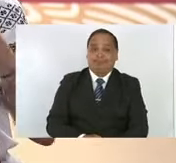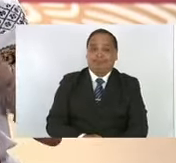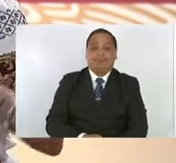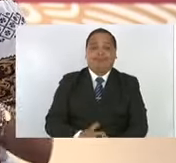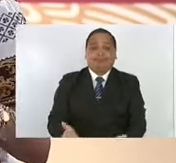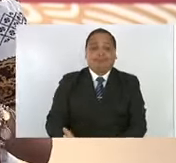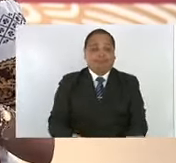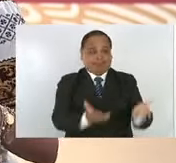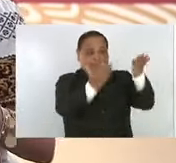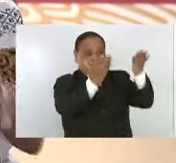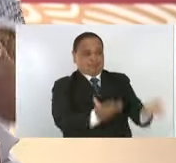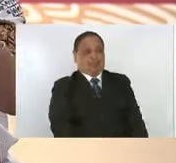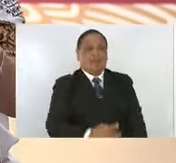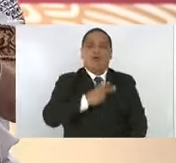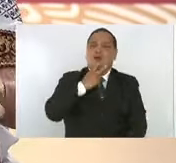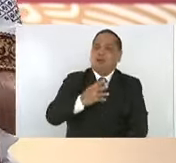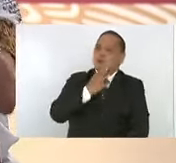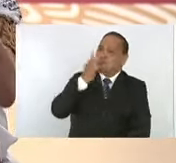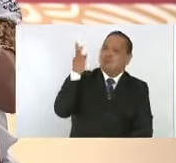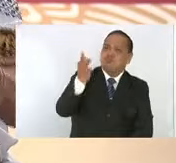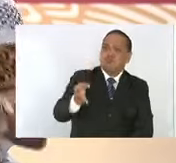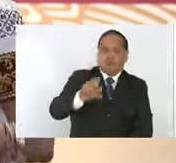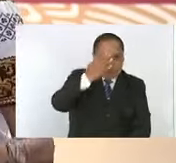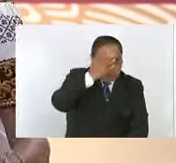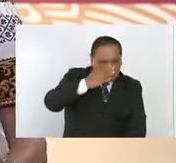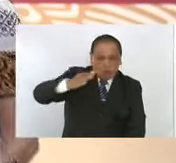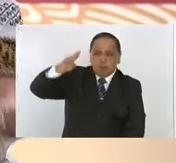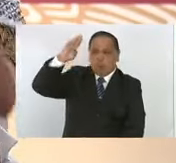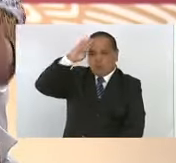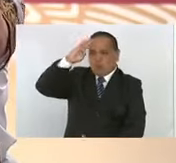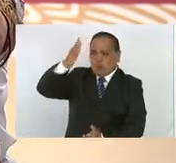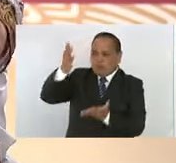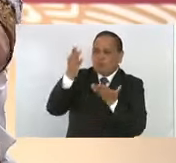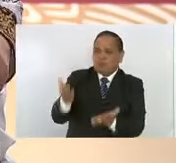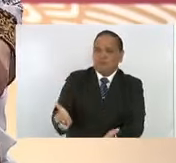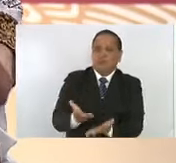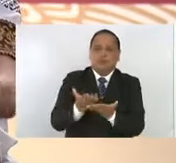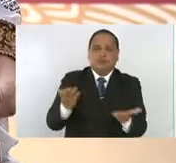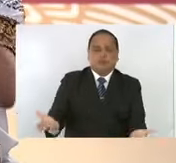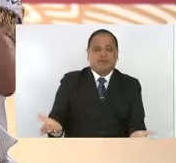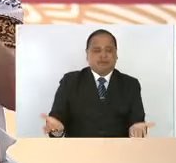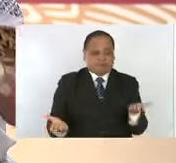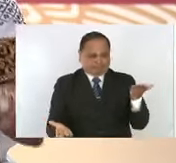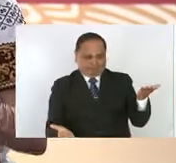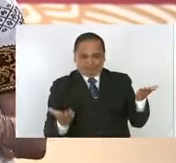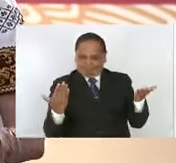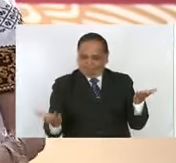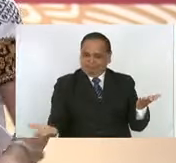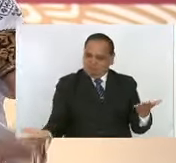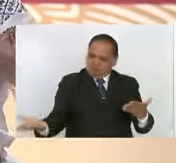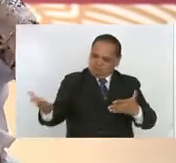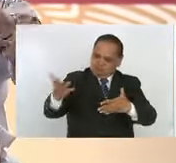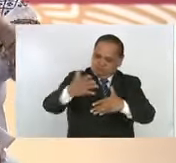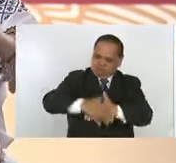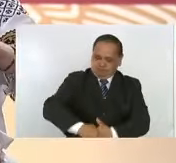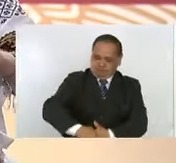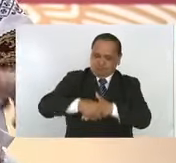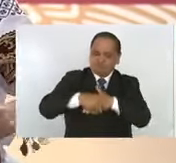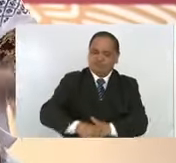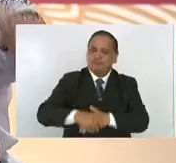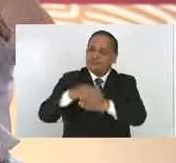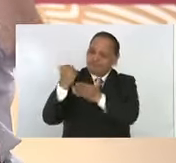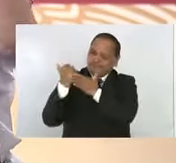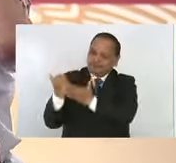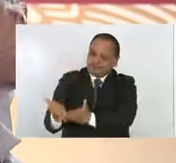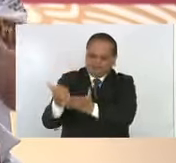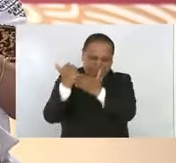decir con todo respeto a Cuba, debe respetársele, debe darse la mano como ellos han sido solidarios. Porque miren,